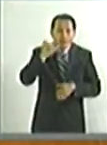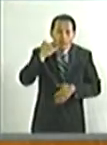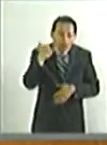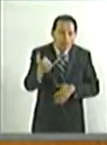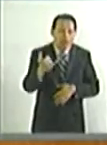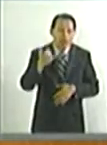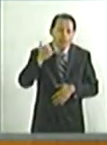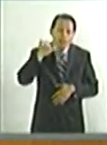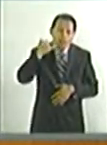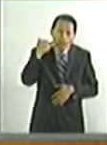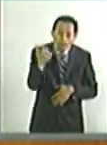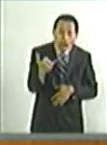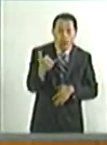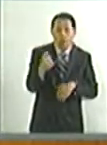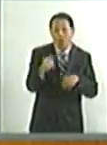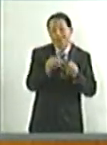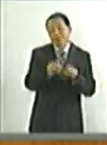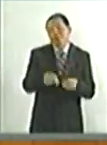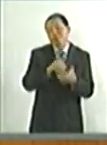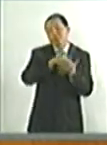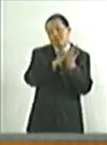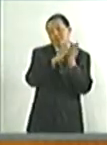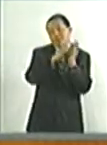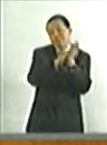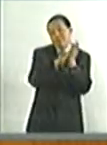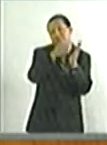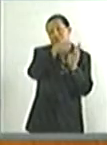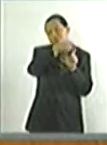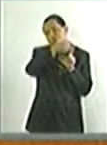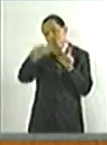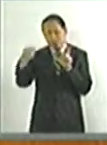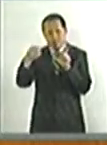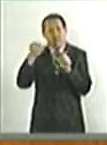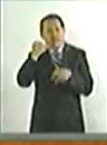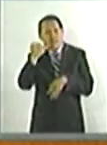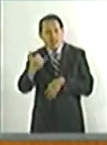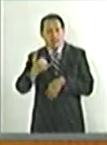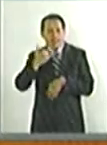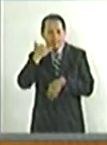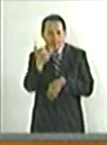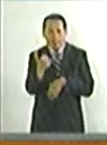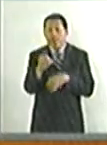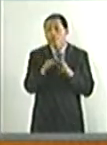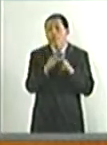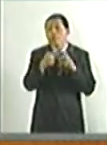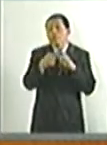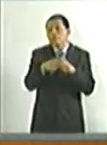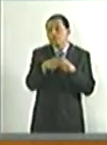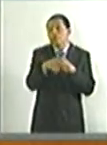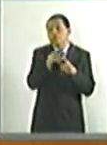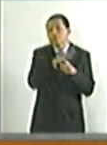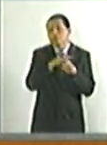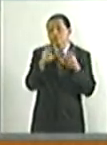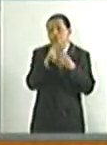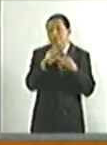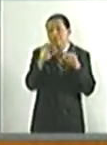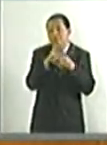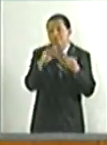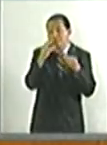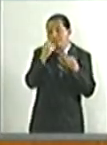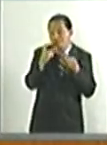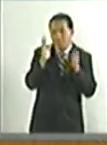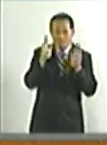llamando sistemáticamente a las víctimas, empezando en muchas ocasiones por señalar que los